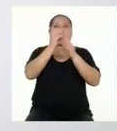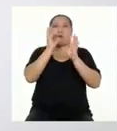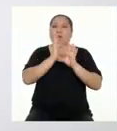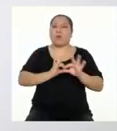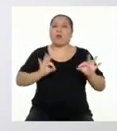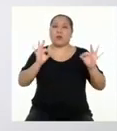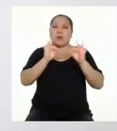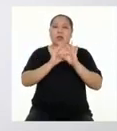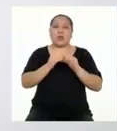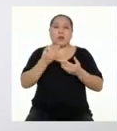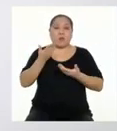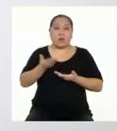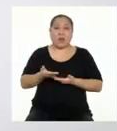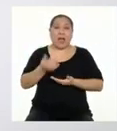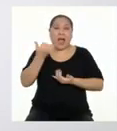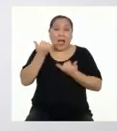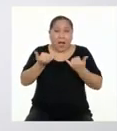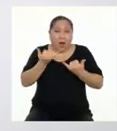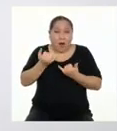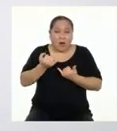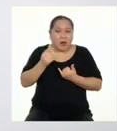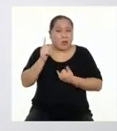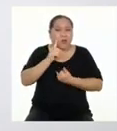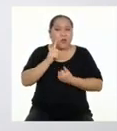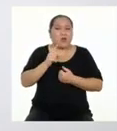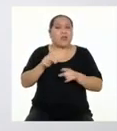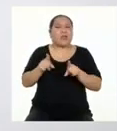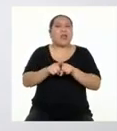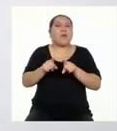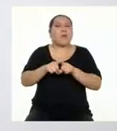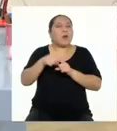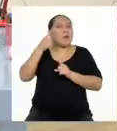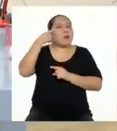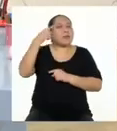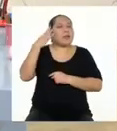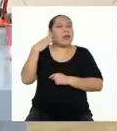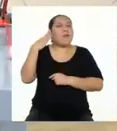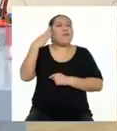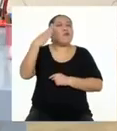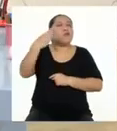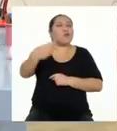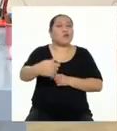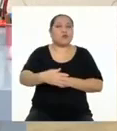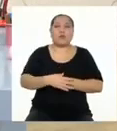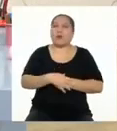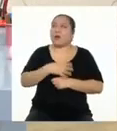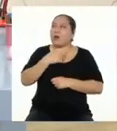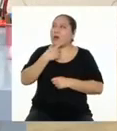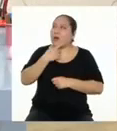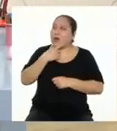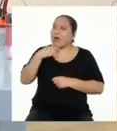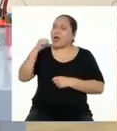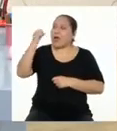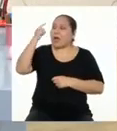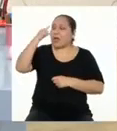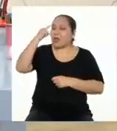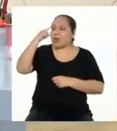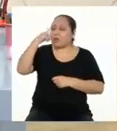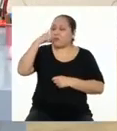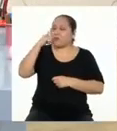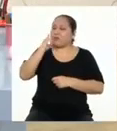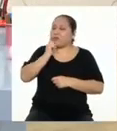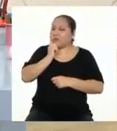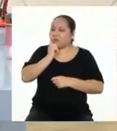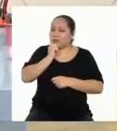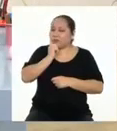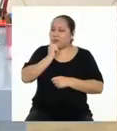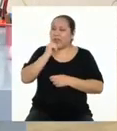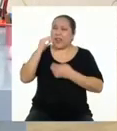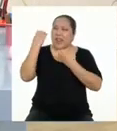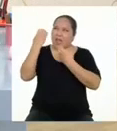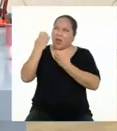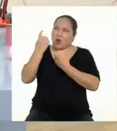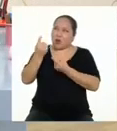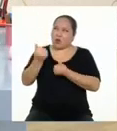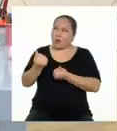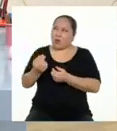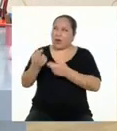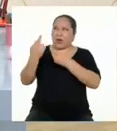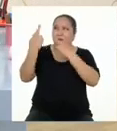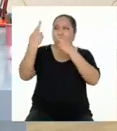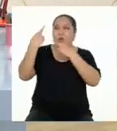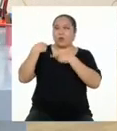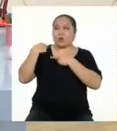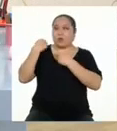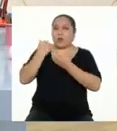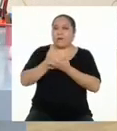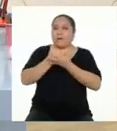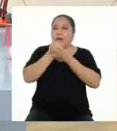en el presente, sino el de las próximas generaciones. Entonces, la economía se encarga o debería